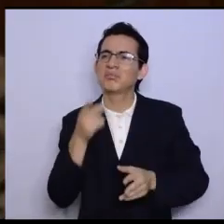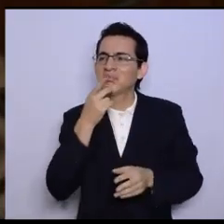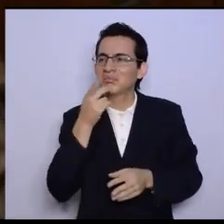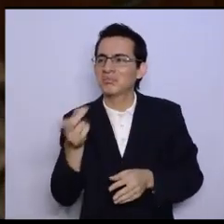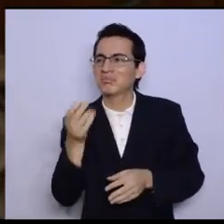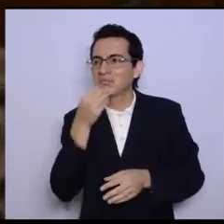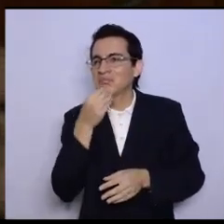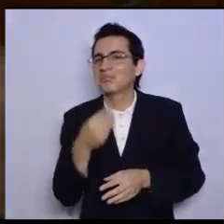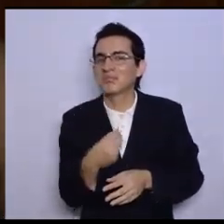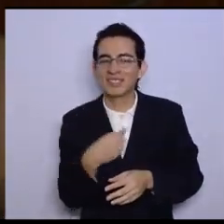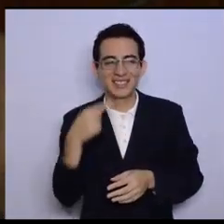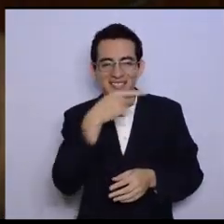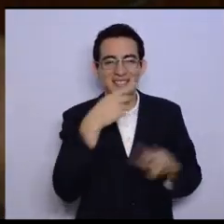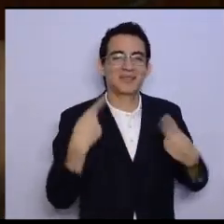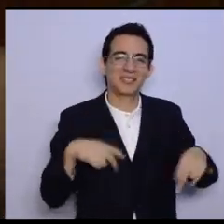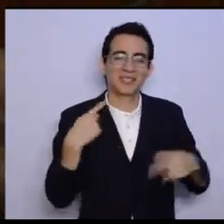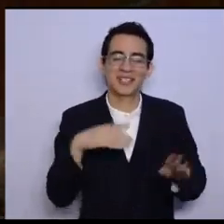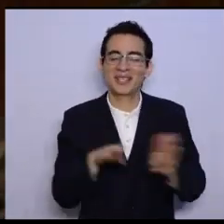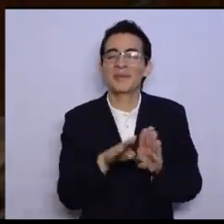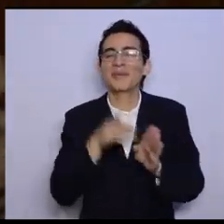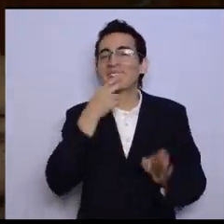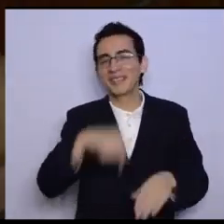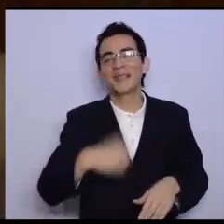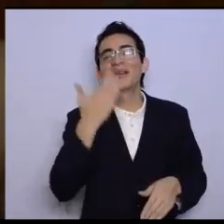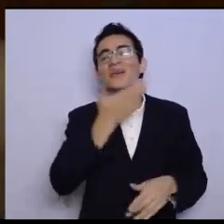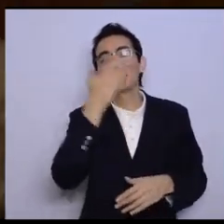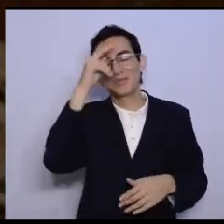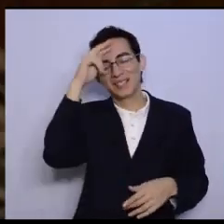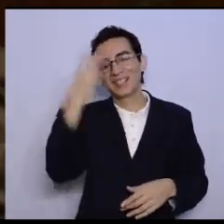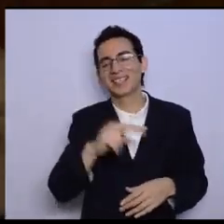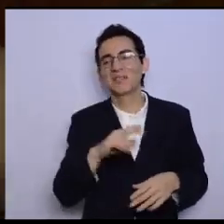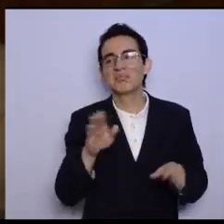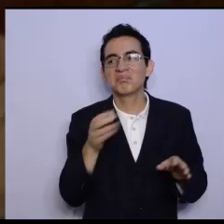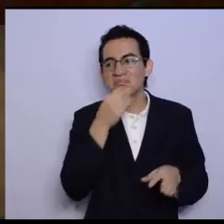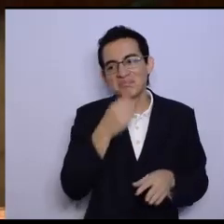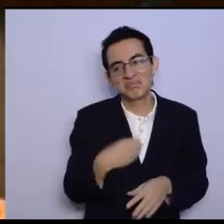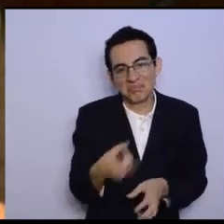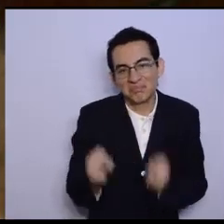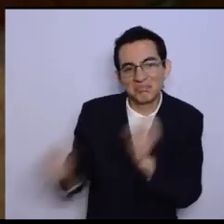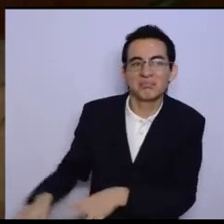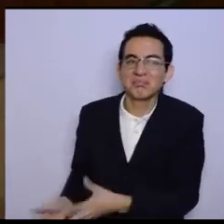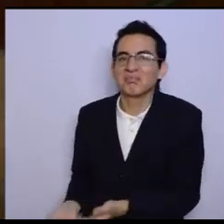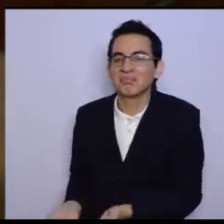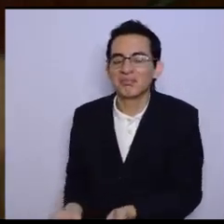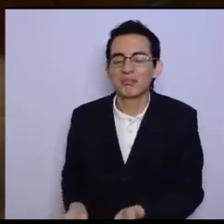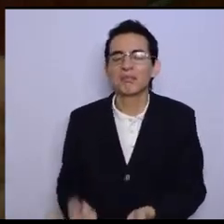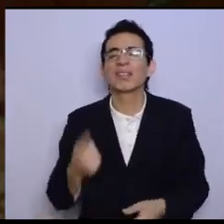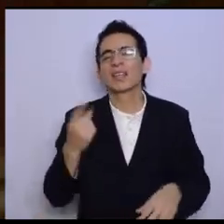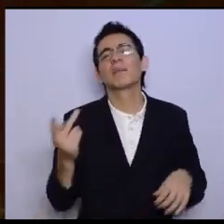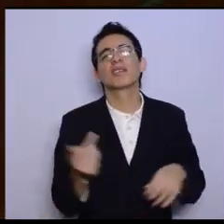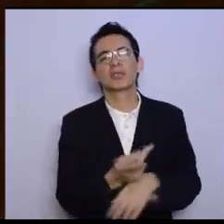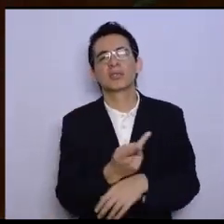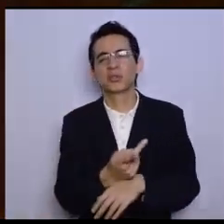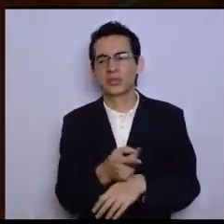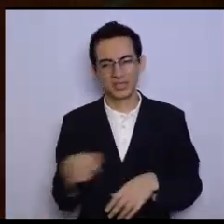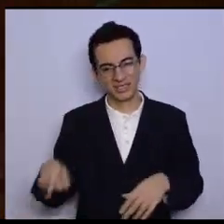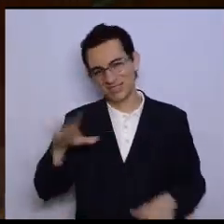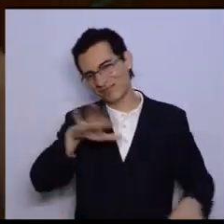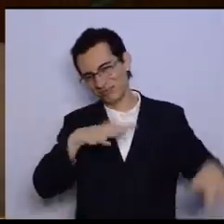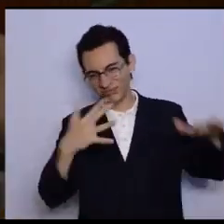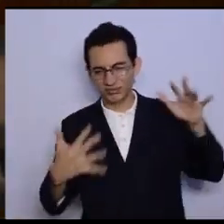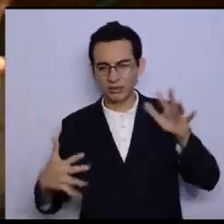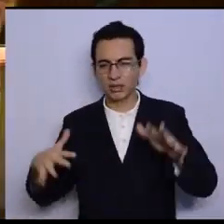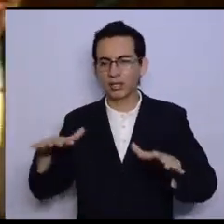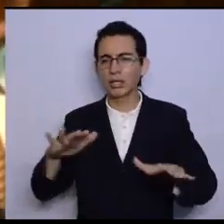si las moscas. Y lo agarraron y lo tiraron al mar. ¿Y qué sucedió? Se aquietó la